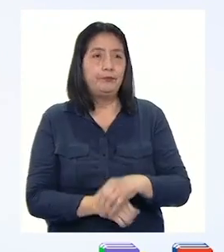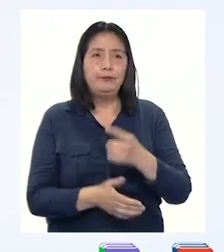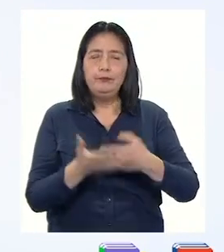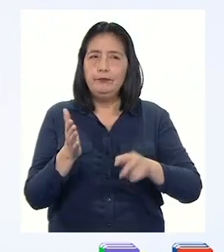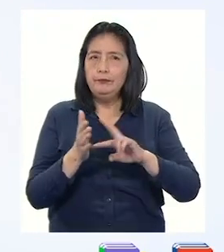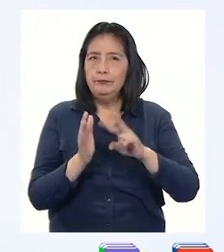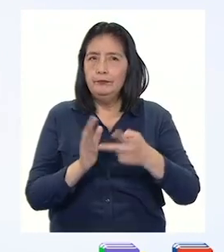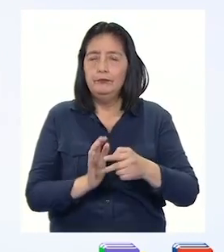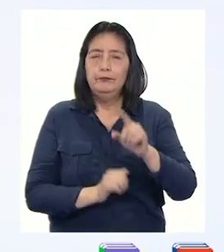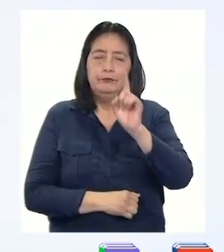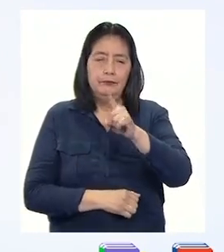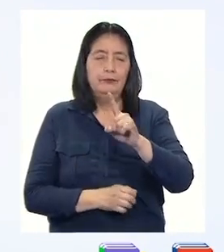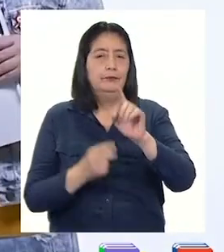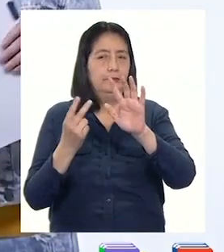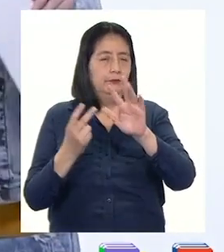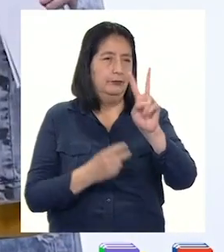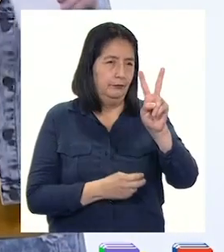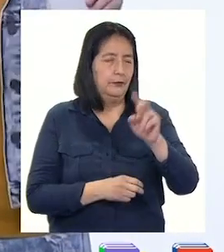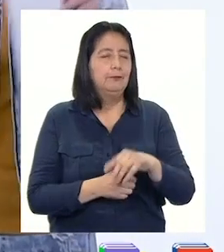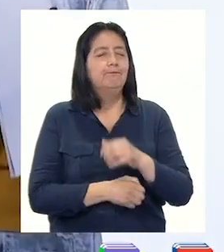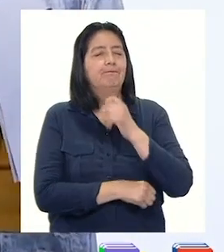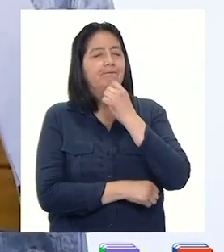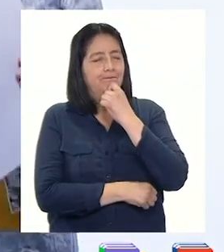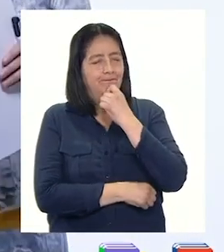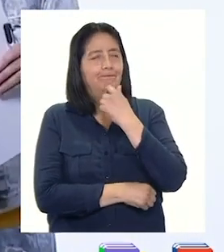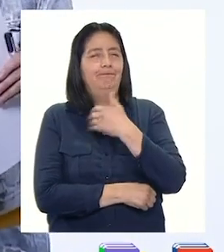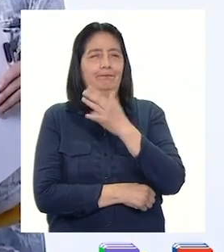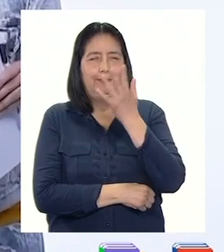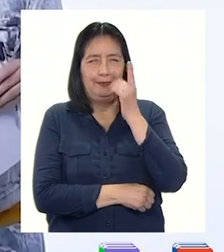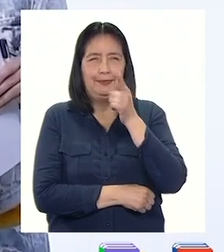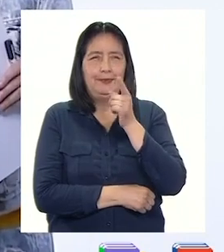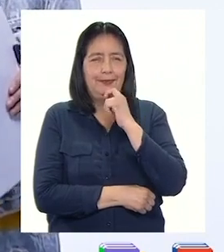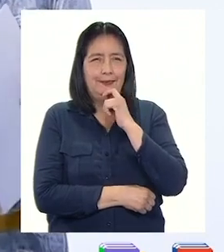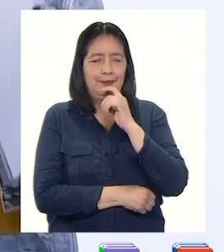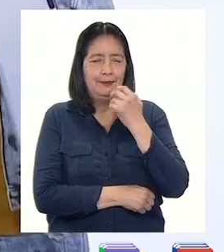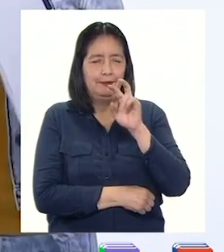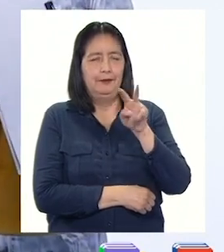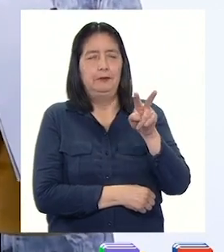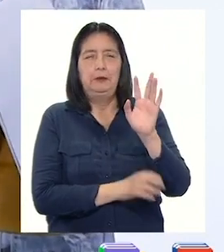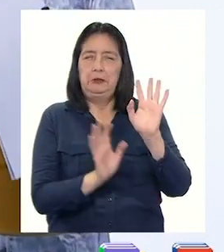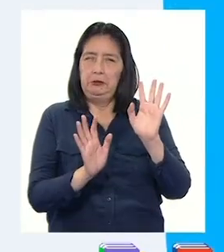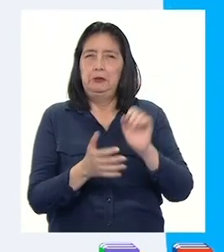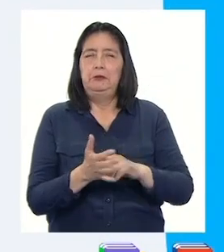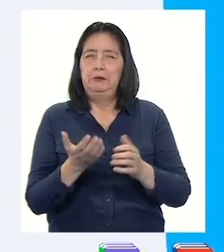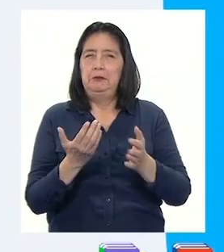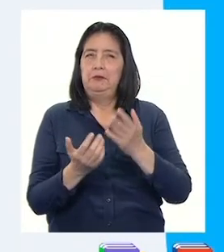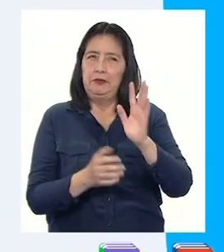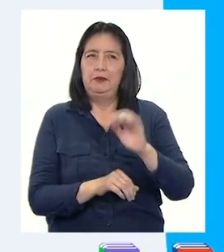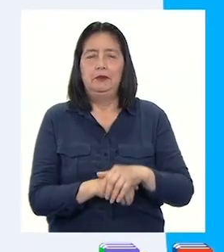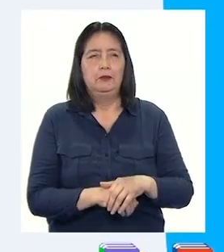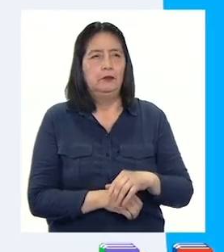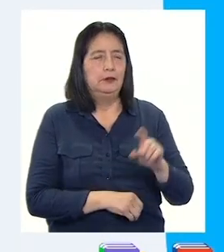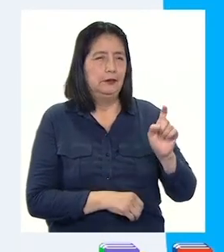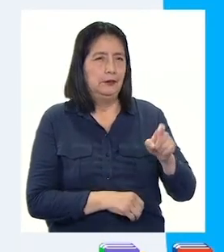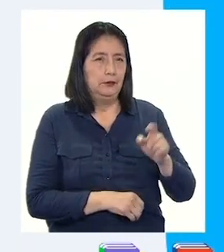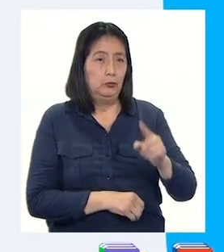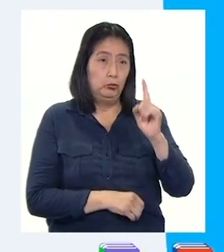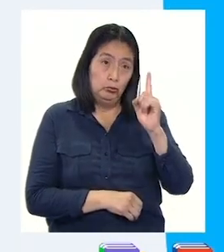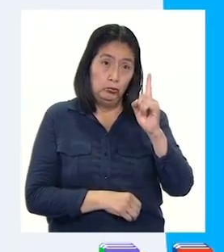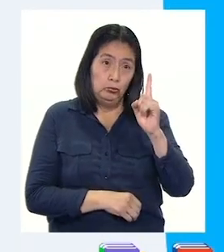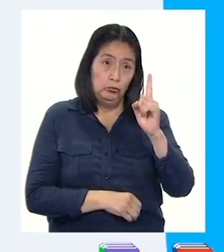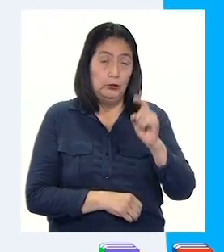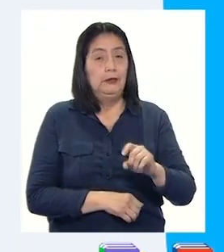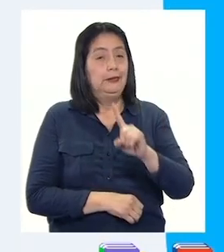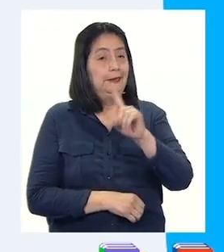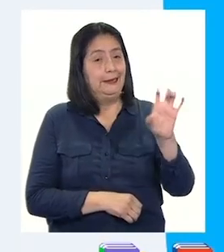decir, 172. Ya. Eso lo acabamos de ver, así que será sencillo. Necesitamos una piedrita